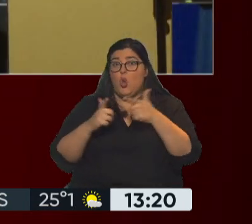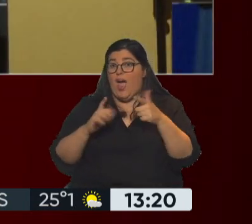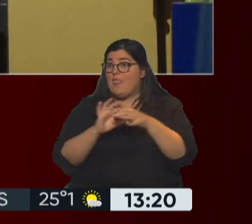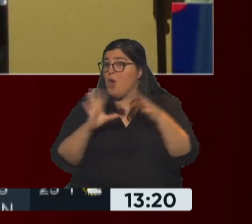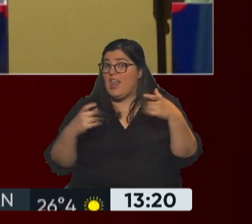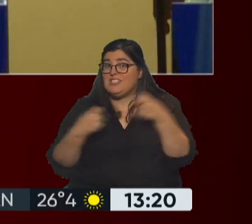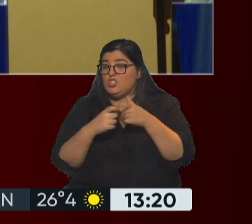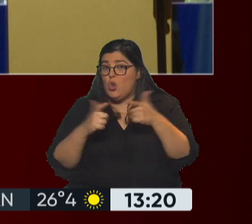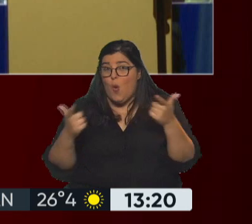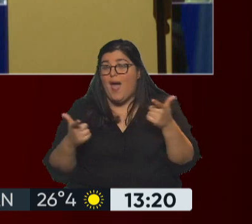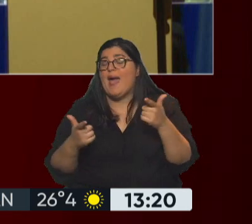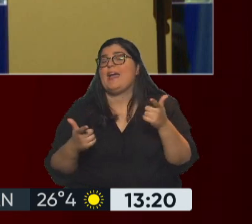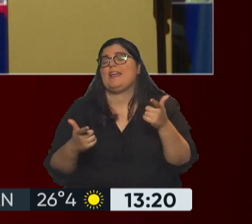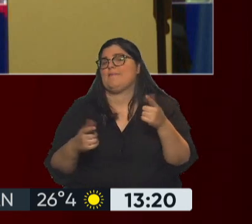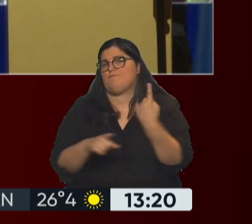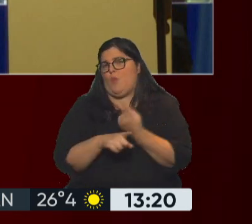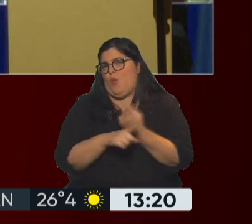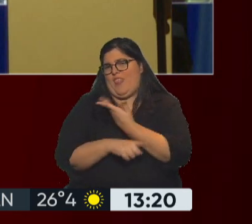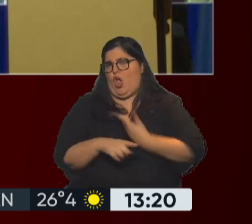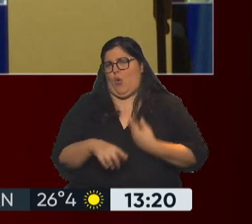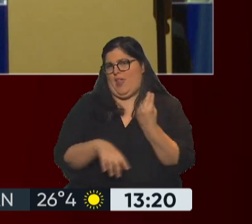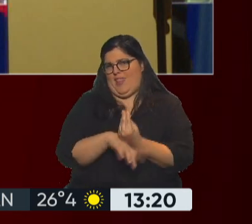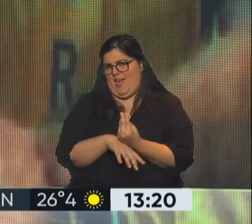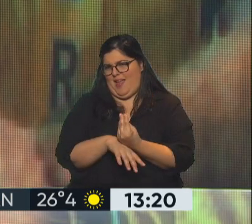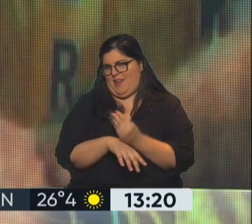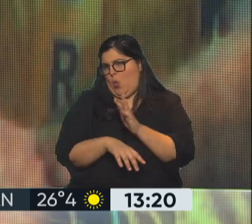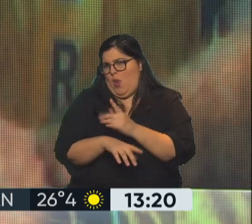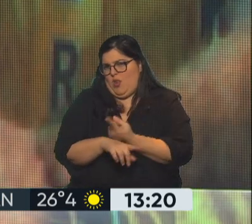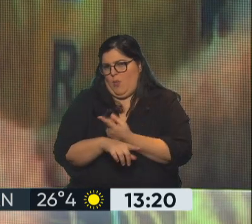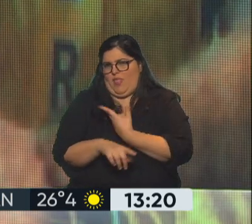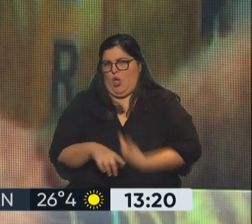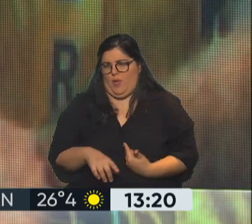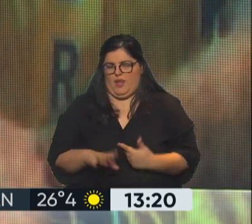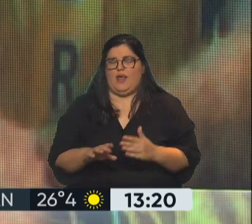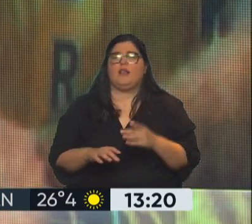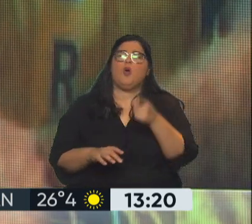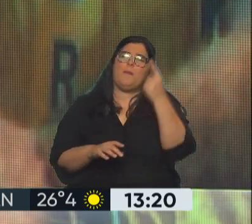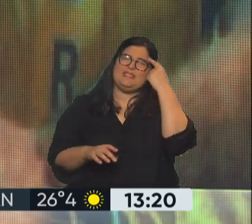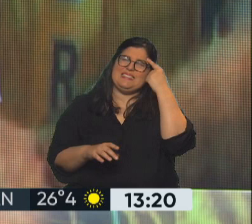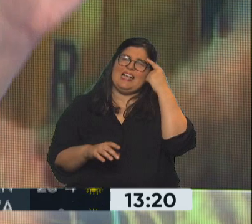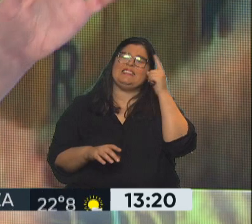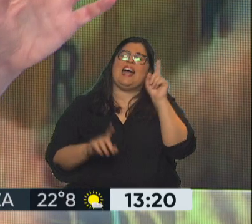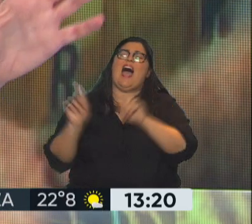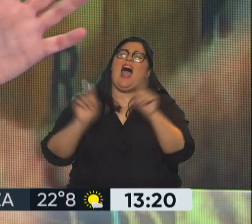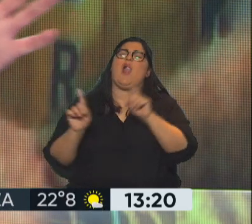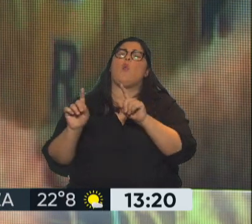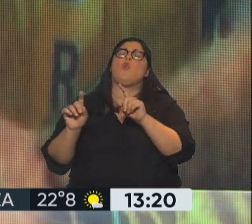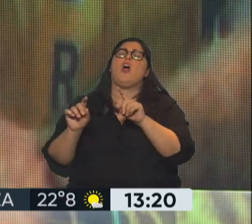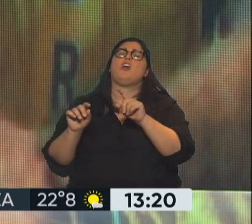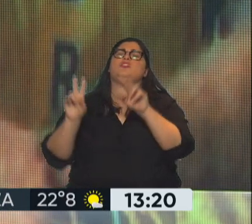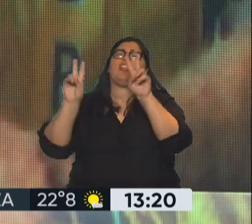democrática, no se gobierna, ¿no? ¿Y crees que Lula va a bajar algunas banderas de lo que fueron sus